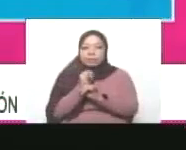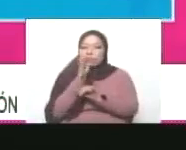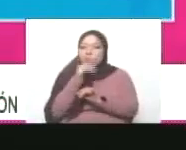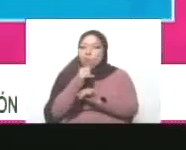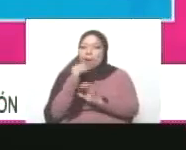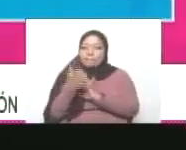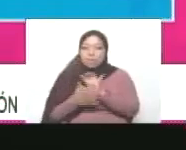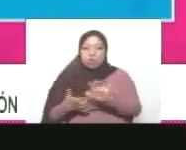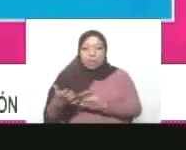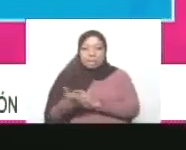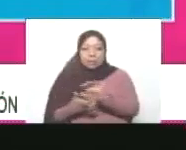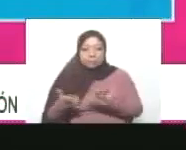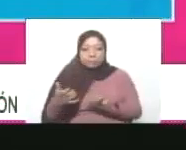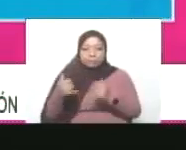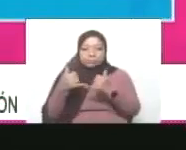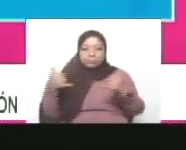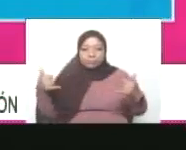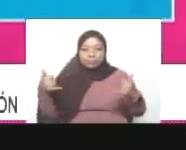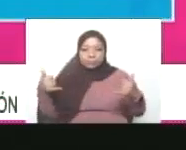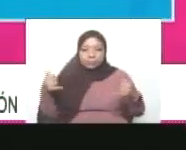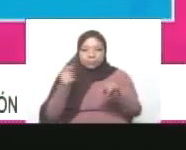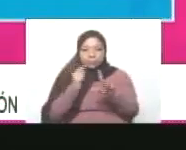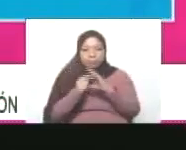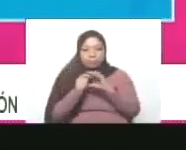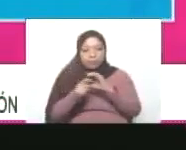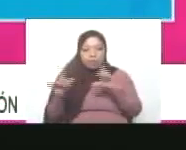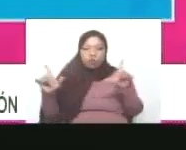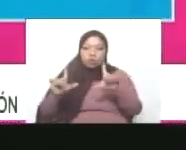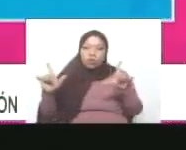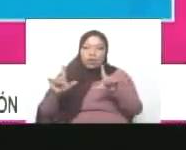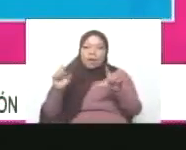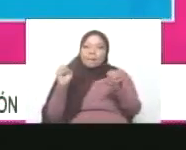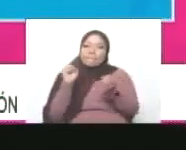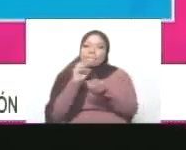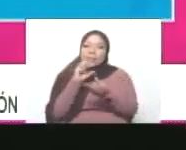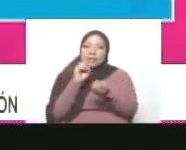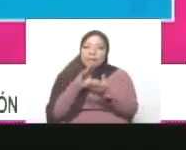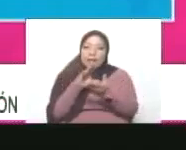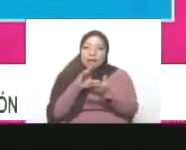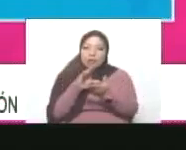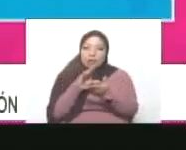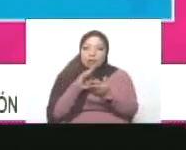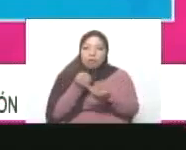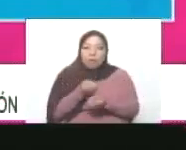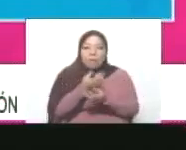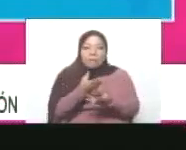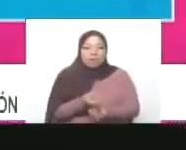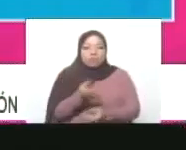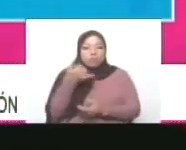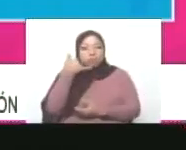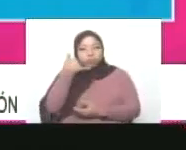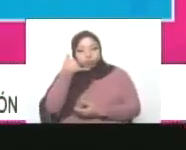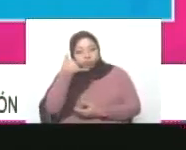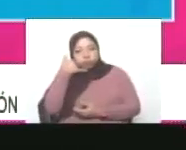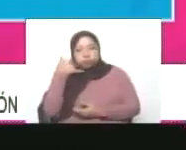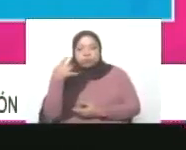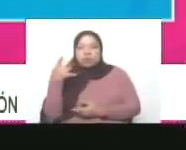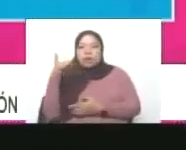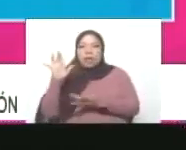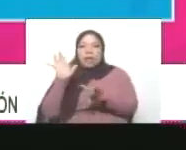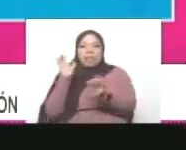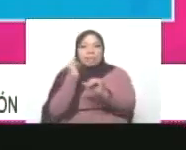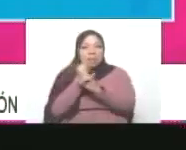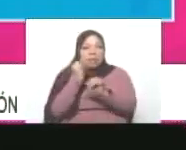sistema de cable, todo el sistema de mensajería, de datos, fibra óptica, internet,